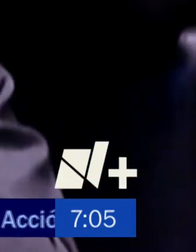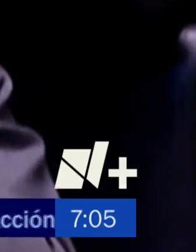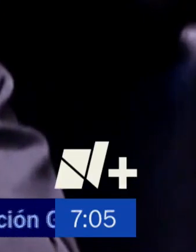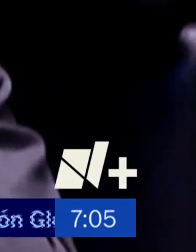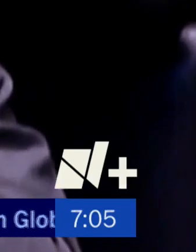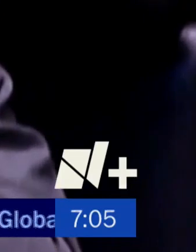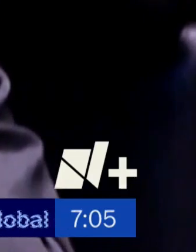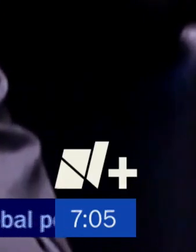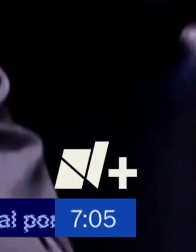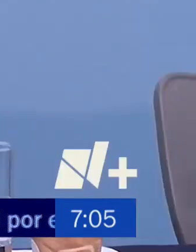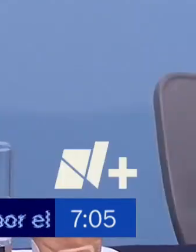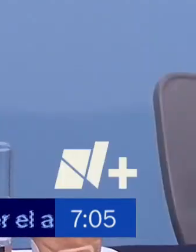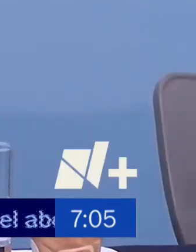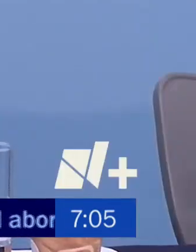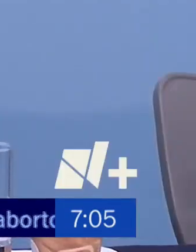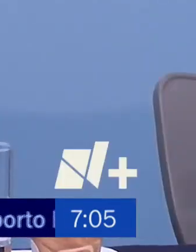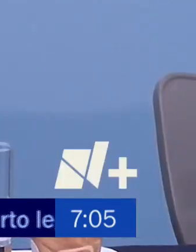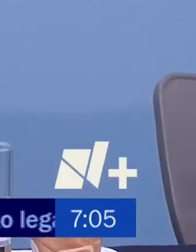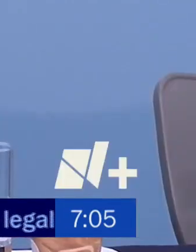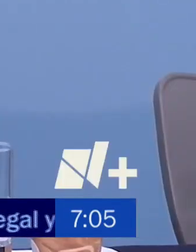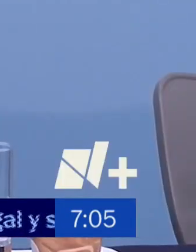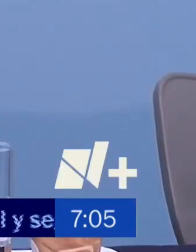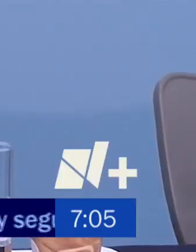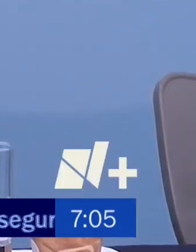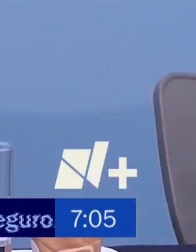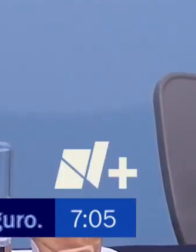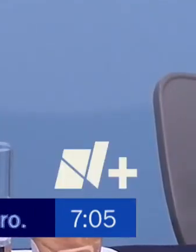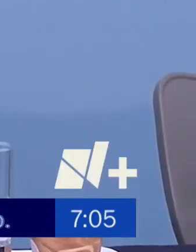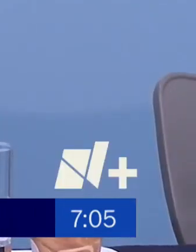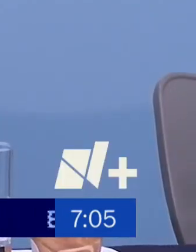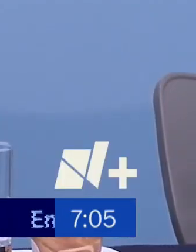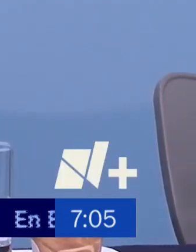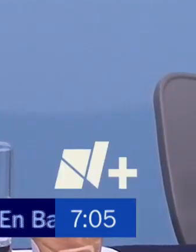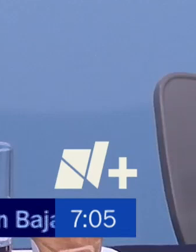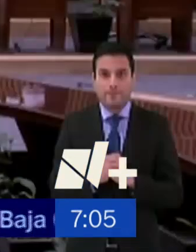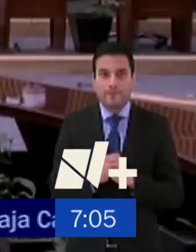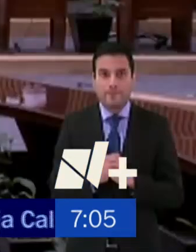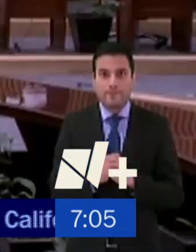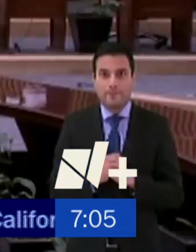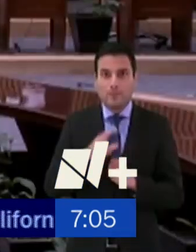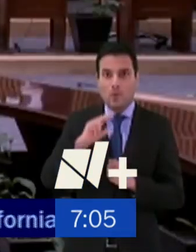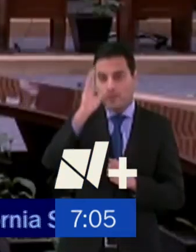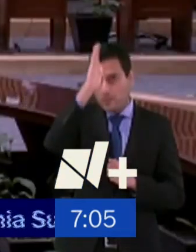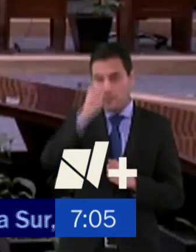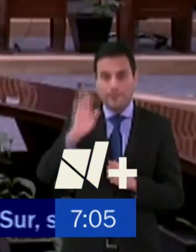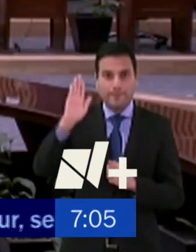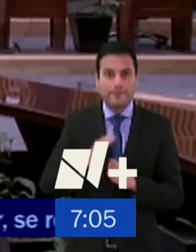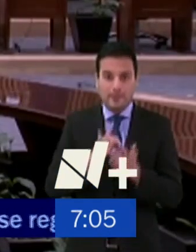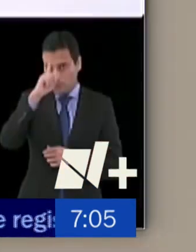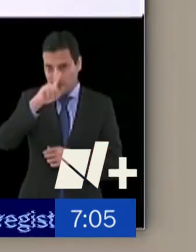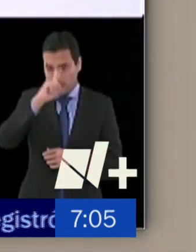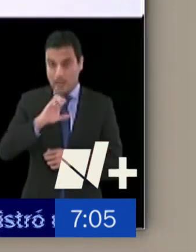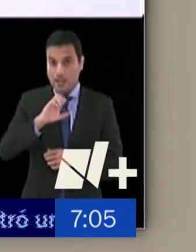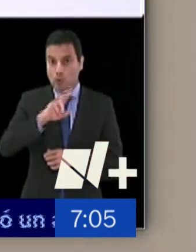del análisis de la posible vulneración al principio de neutralidad por la participación de funcionarios públicos, los magistrados aprobaron también